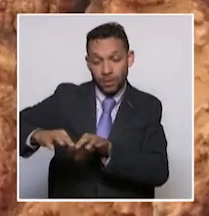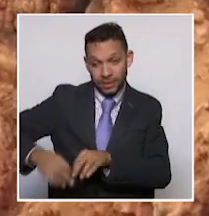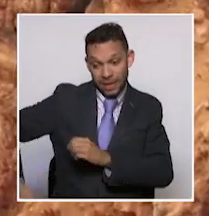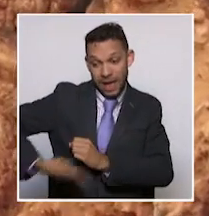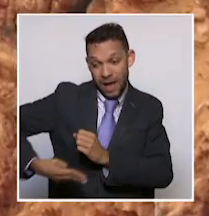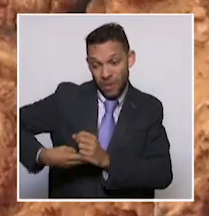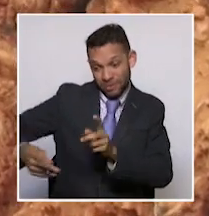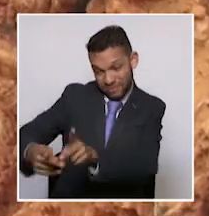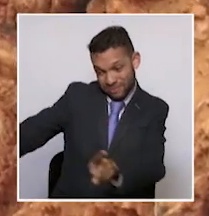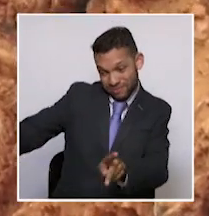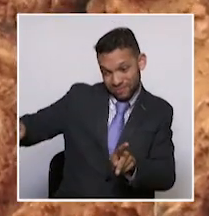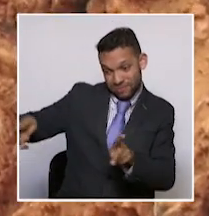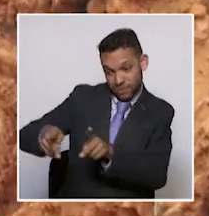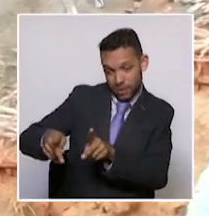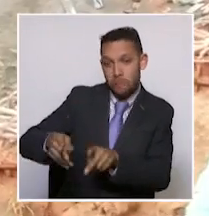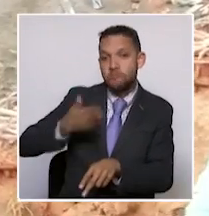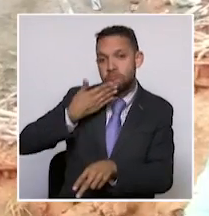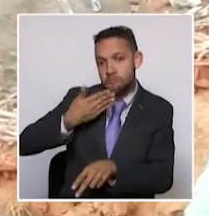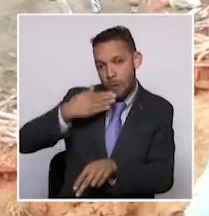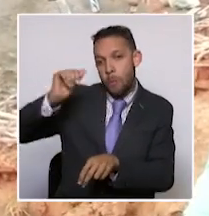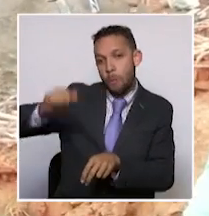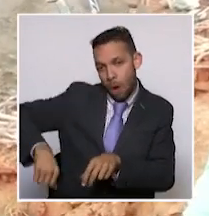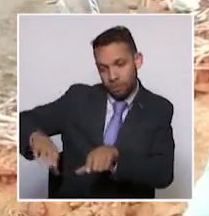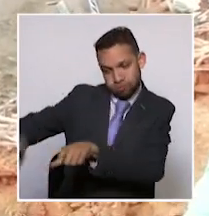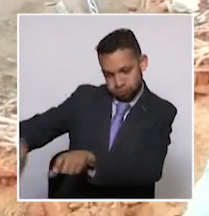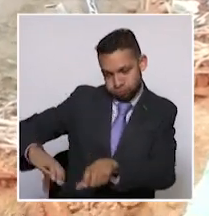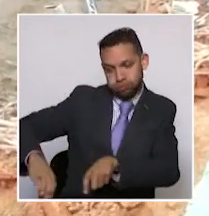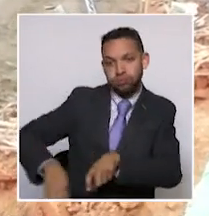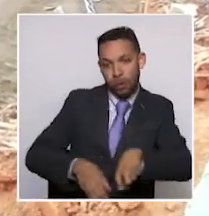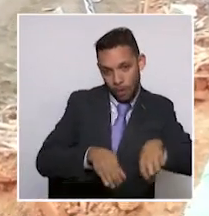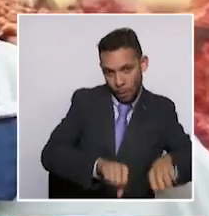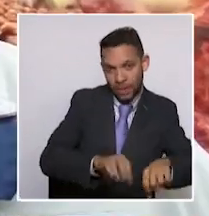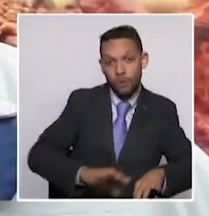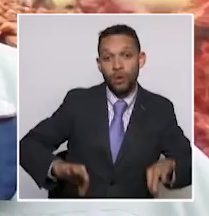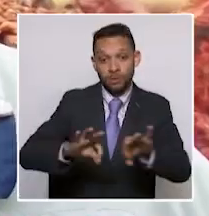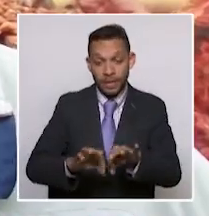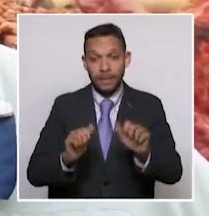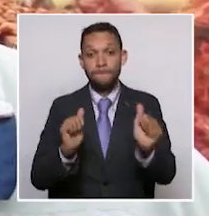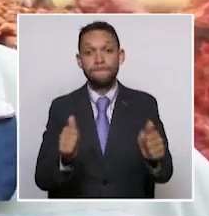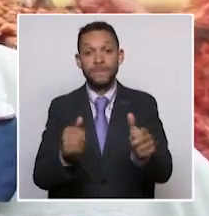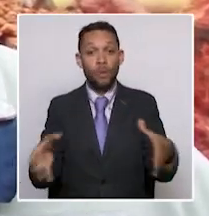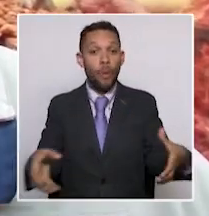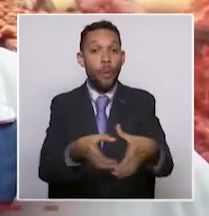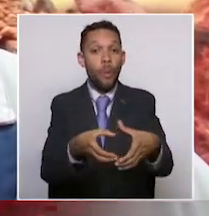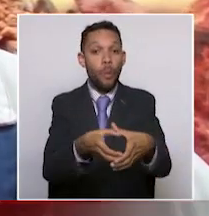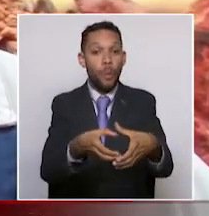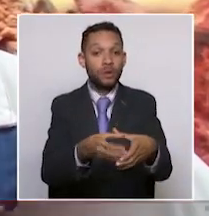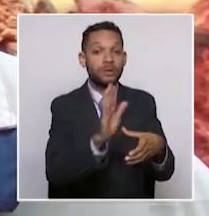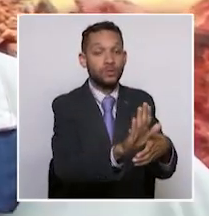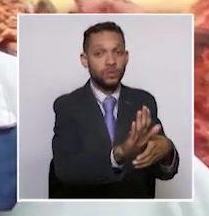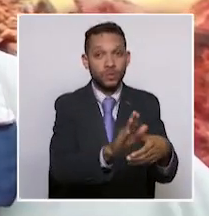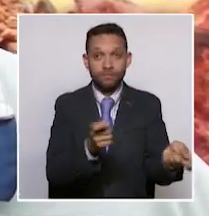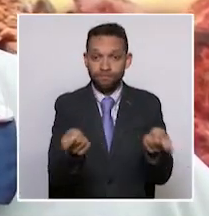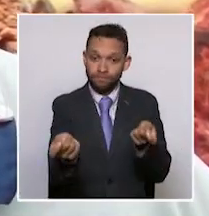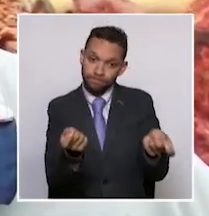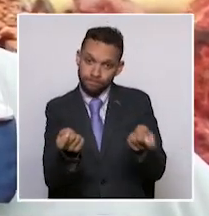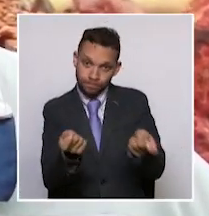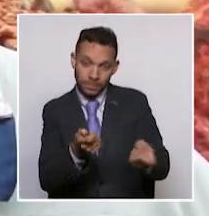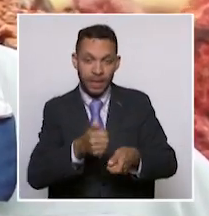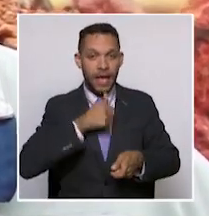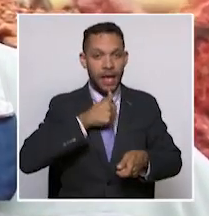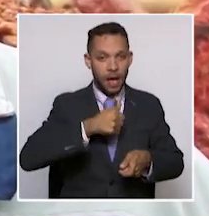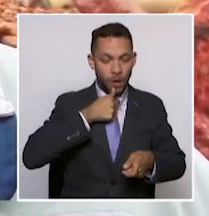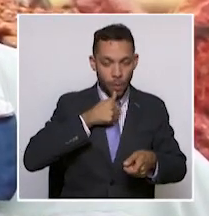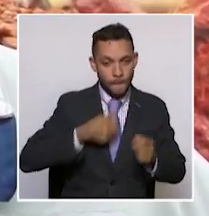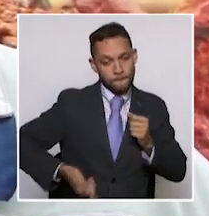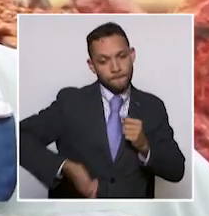conexiones alternas, hay suministro en el lugar. Pero es muy importante que la comunidad haga un uso racional del servicio y a partir